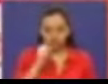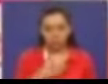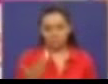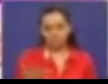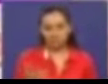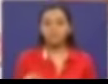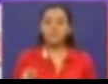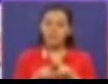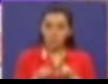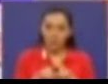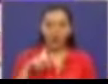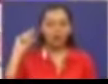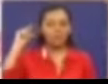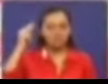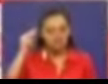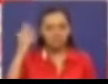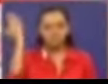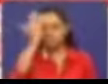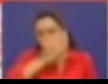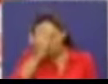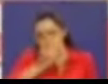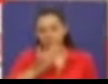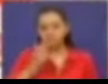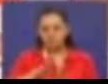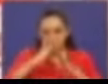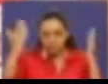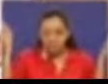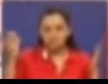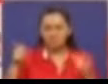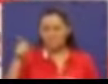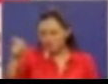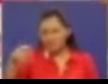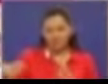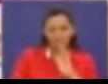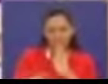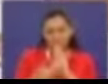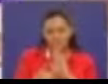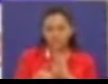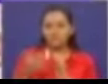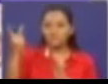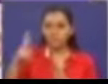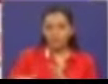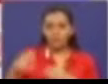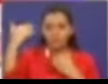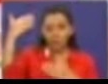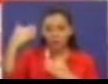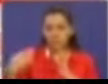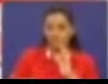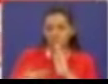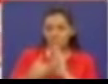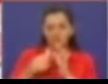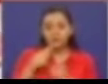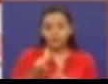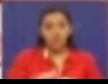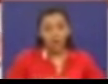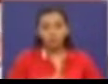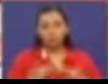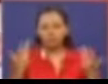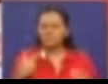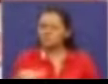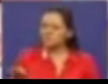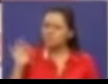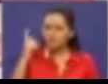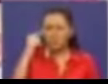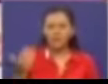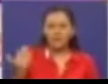sus los opositores que le dan pantalla, todos los días, excesivo gasto corriente, despilfarro. Al final, ni nos dimos cuenta, pero